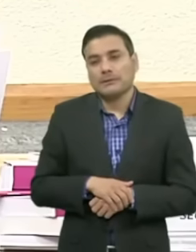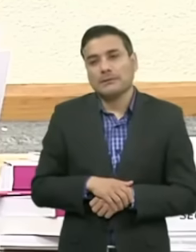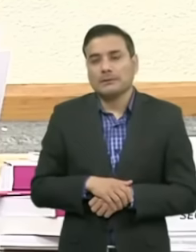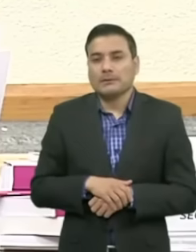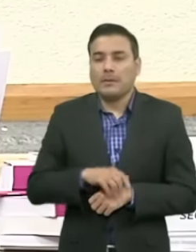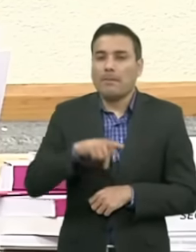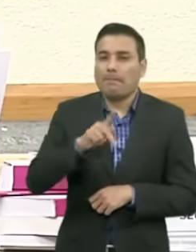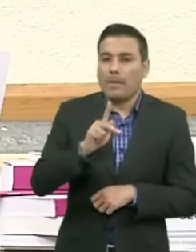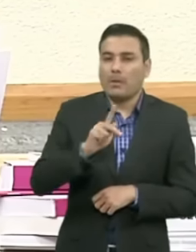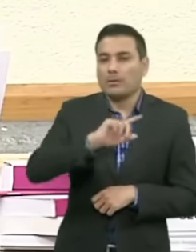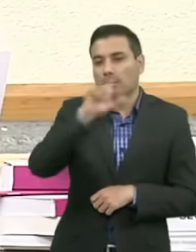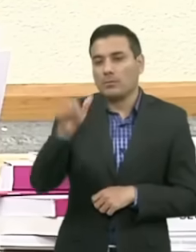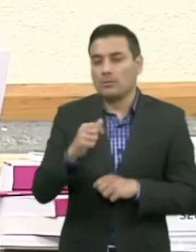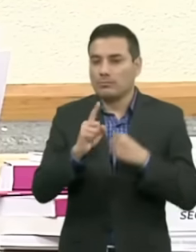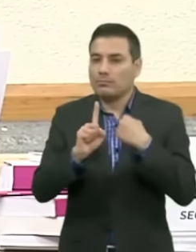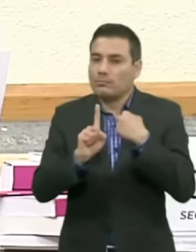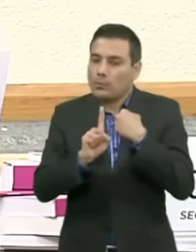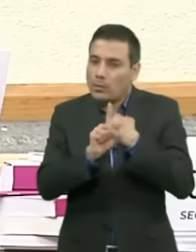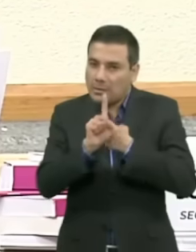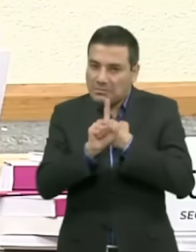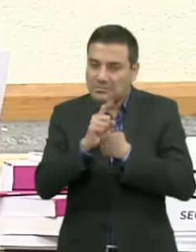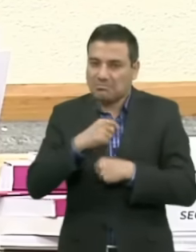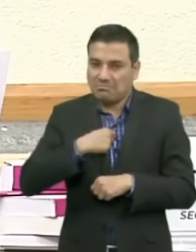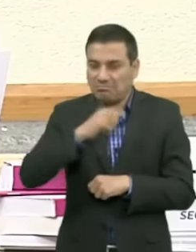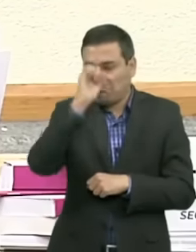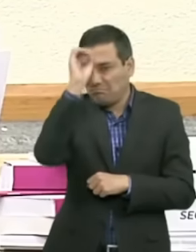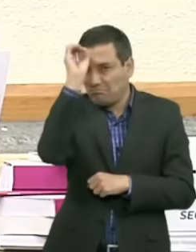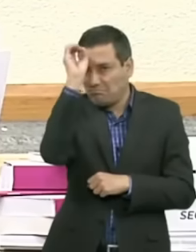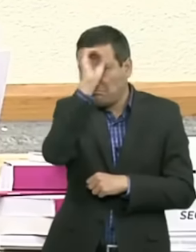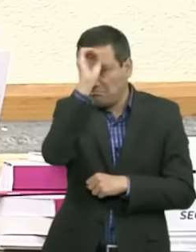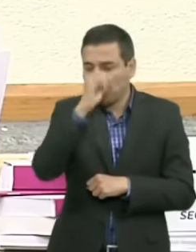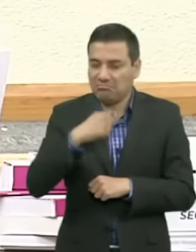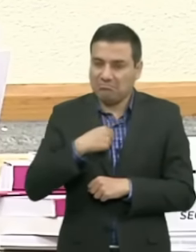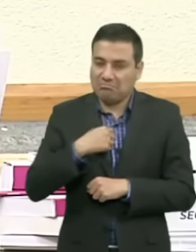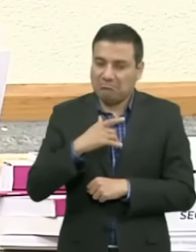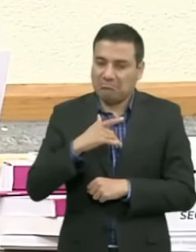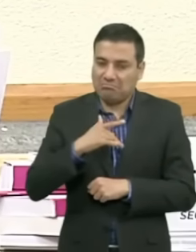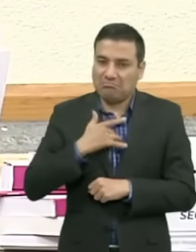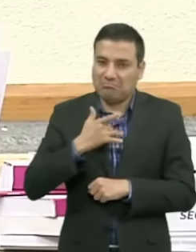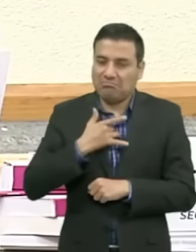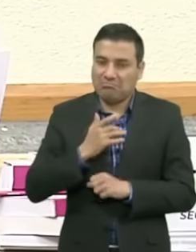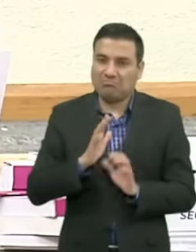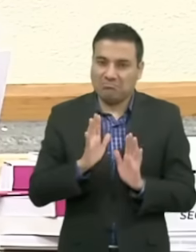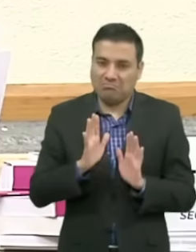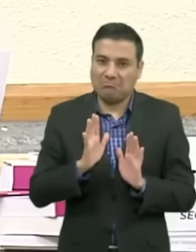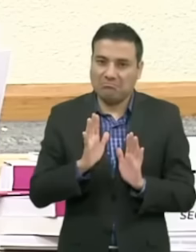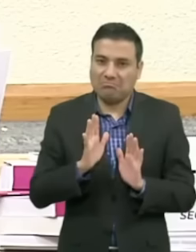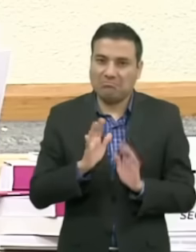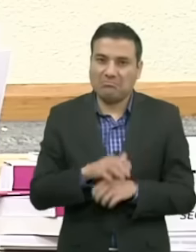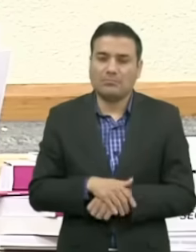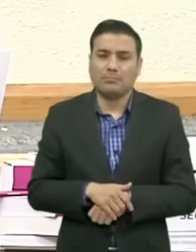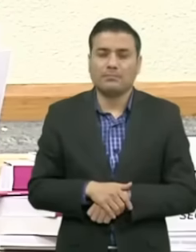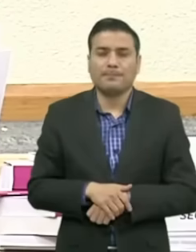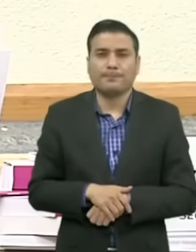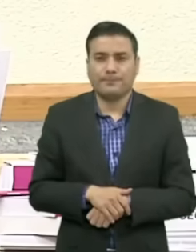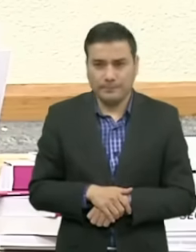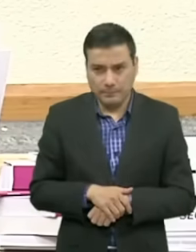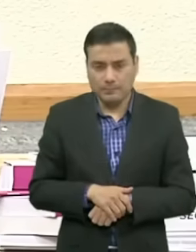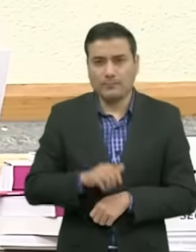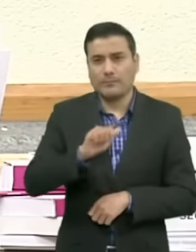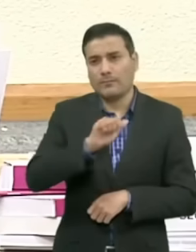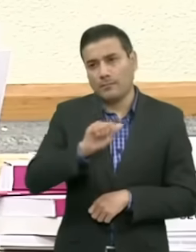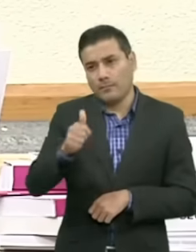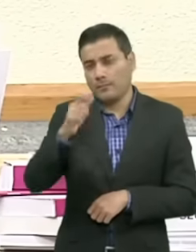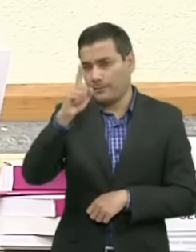institución. Desde mi perspectiva y desde mi punto de vista, así como respeto el punto de vista de los